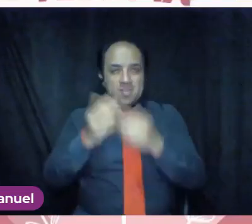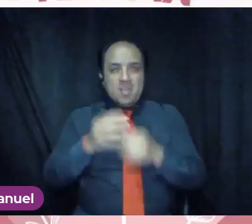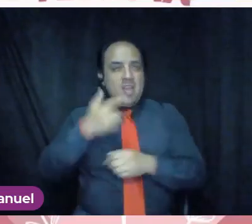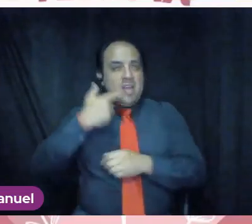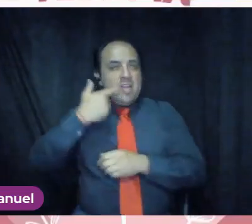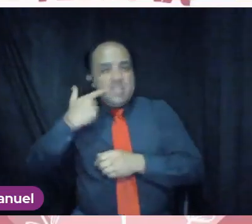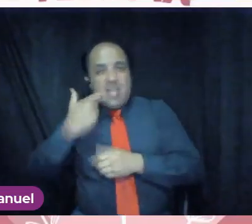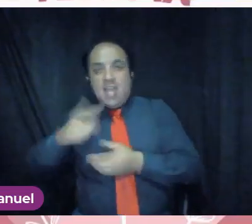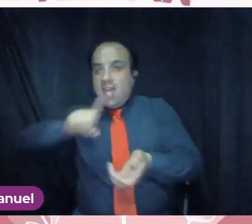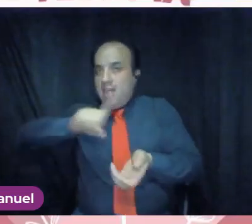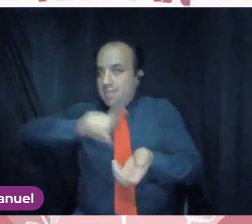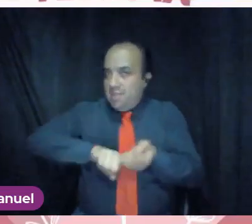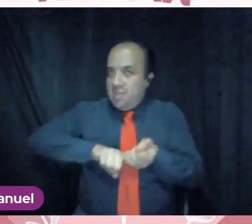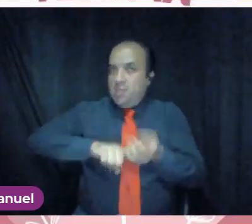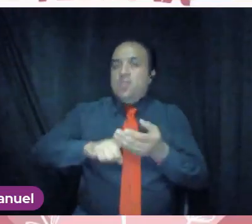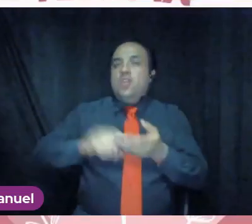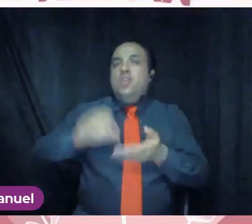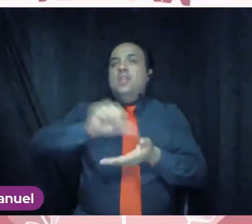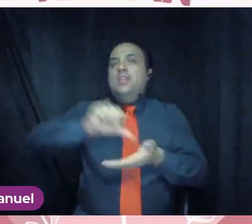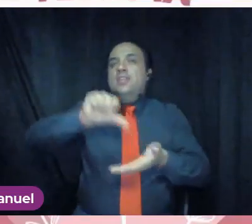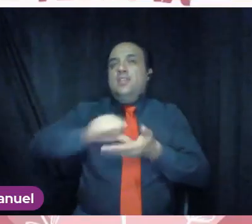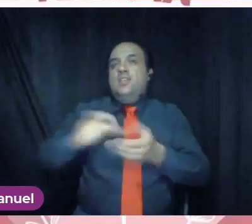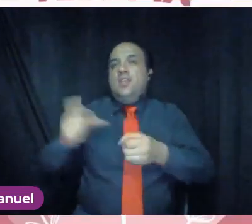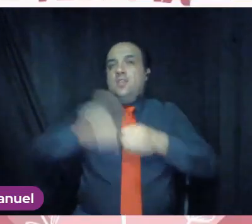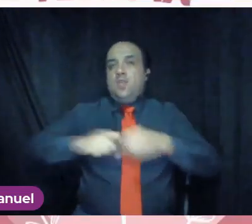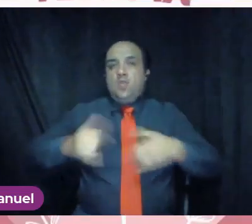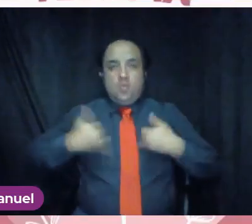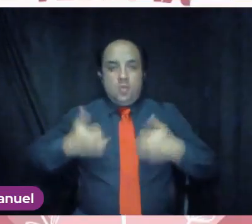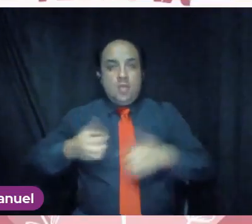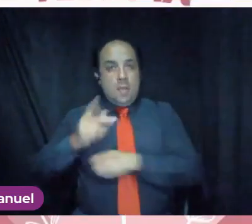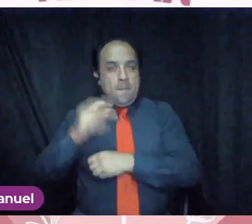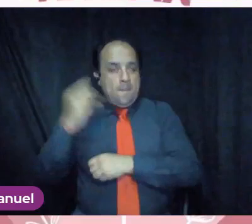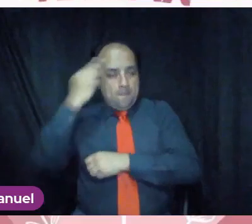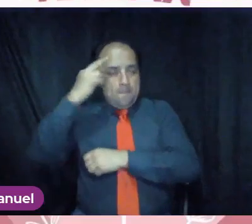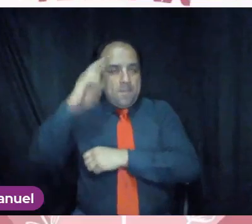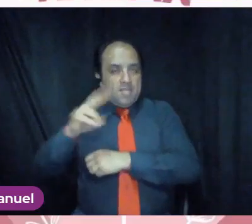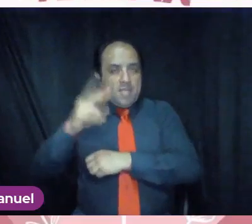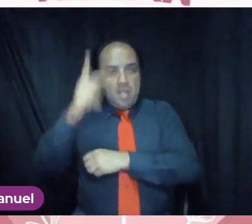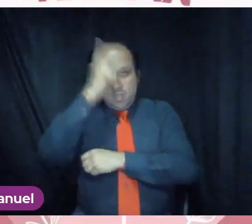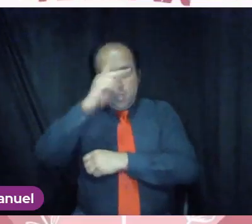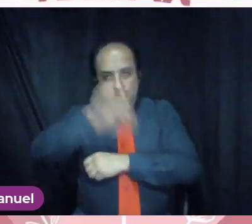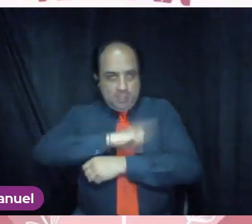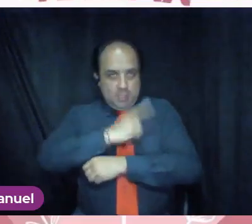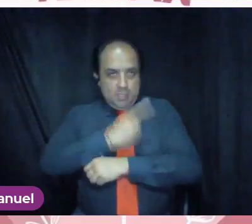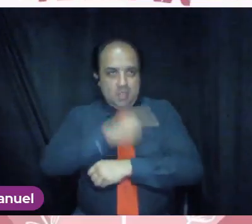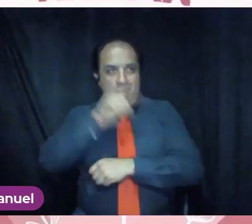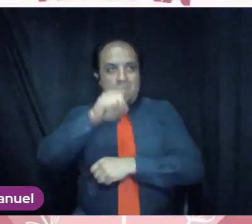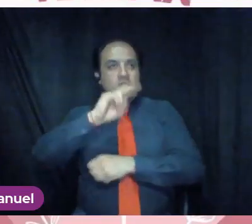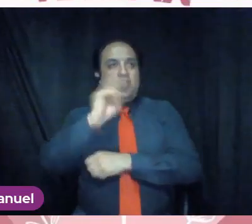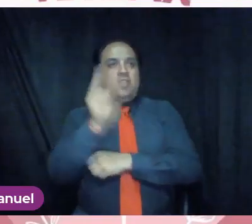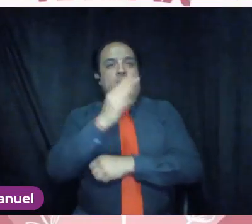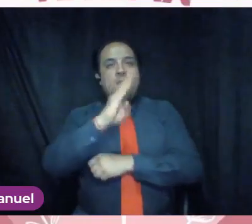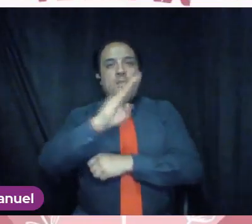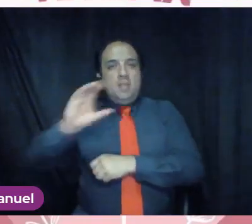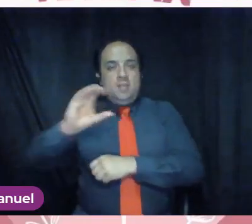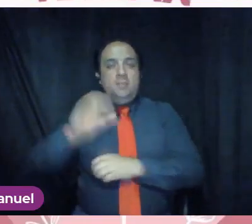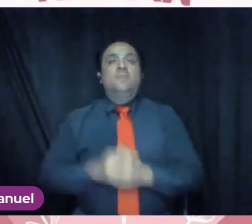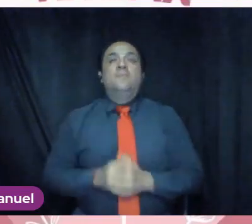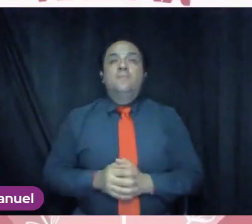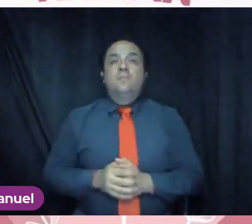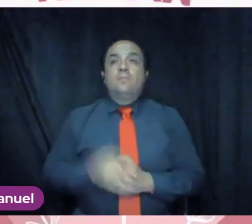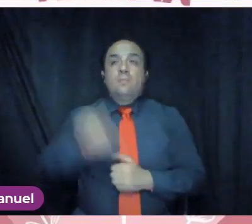integración juvenil, maestría en psicología de salud por la Universidad Autónoma de Baja California. Ha trabajado como